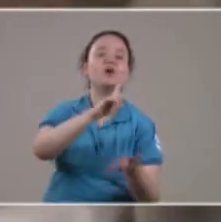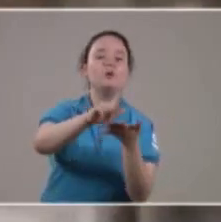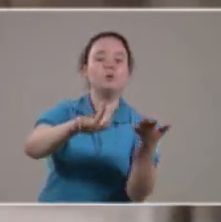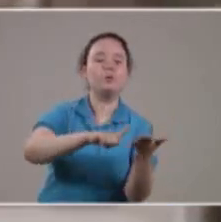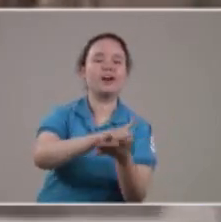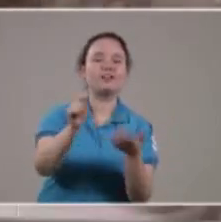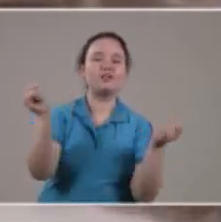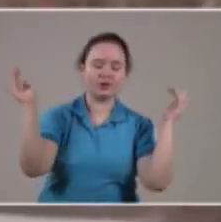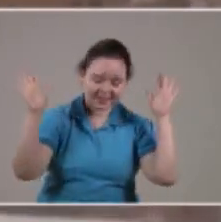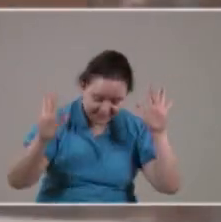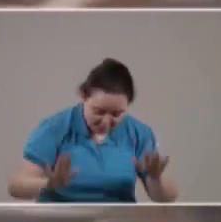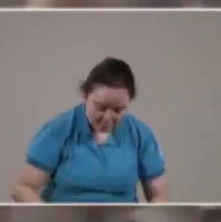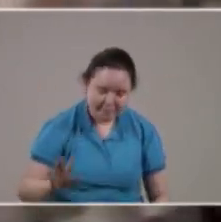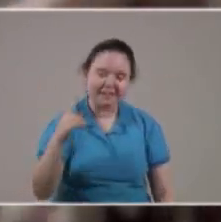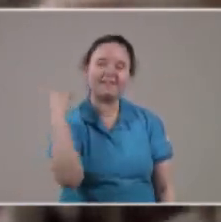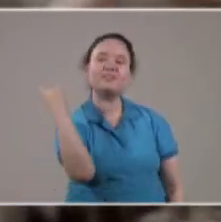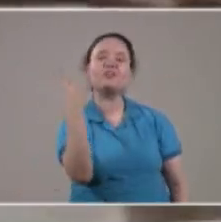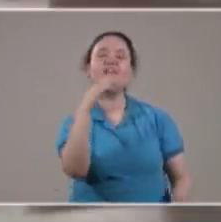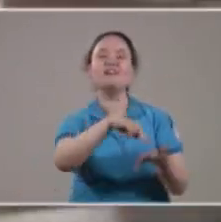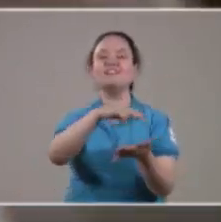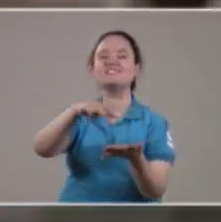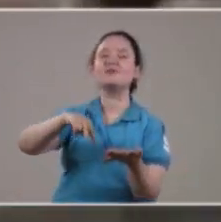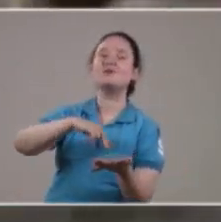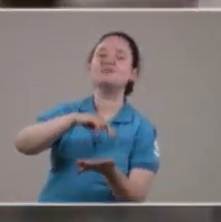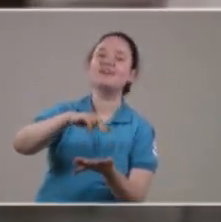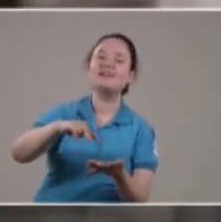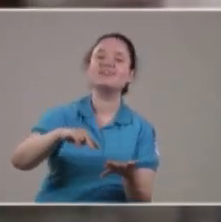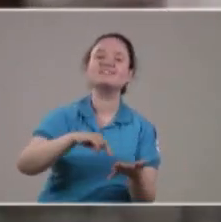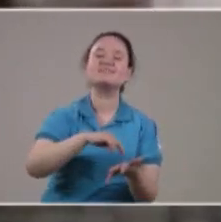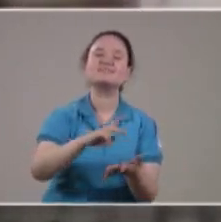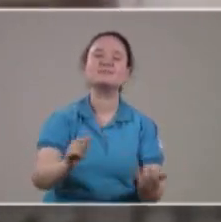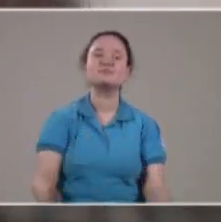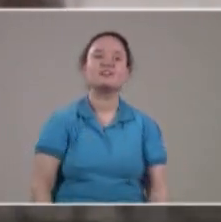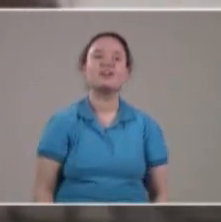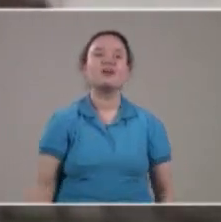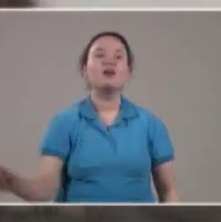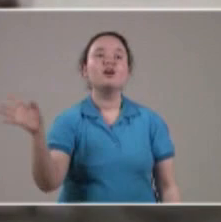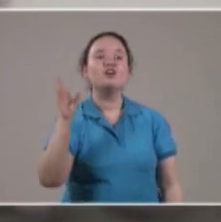David, lugar de adoración para todas las naciones,